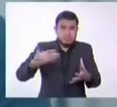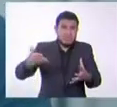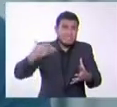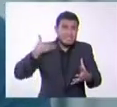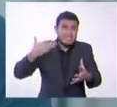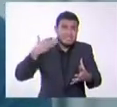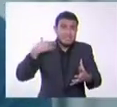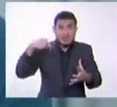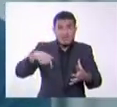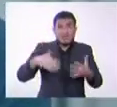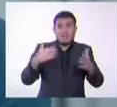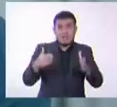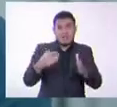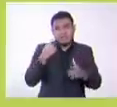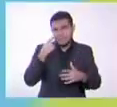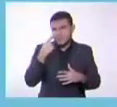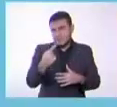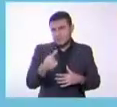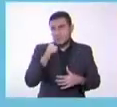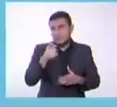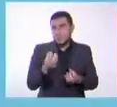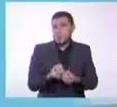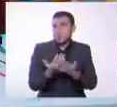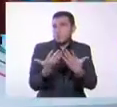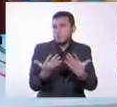a estudiarse sus efectos.